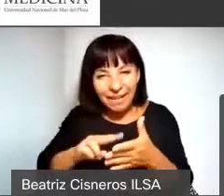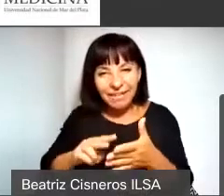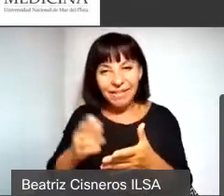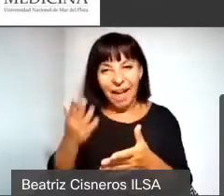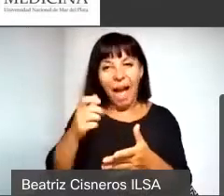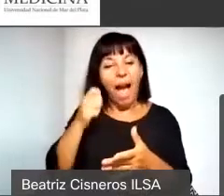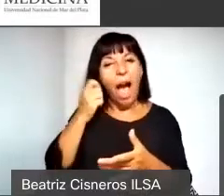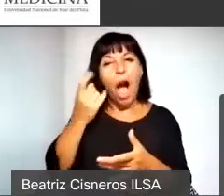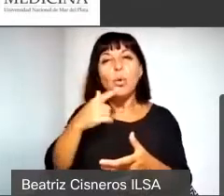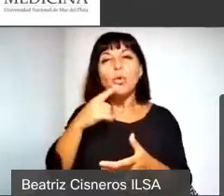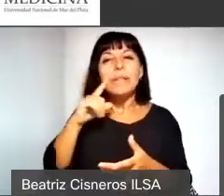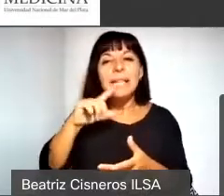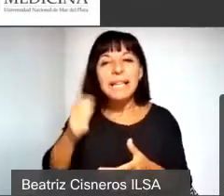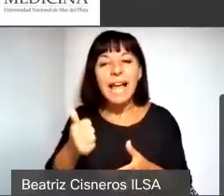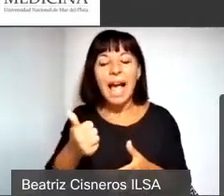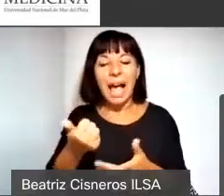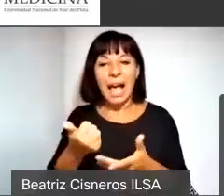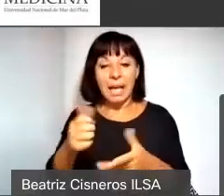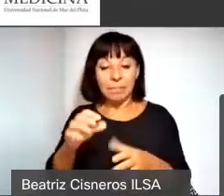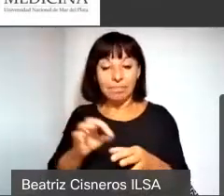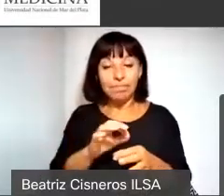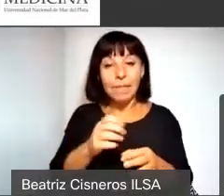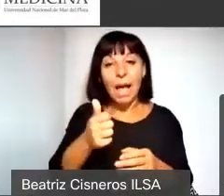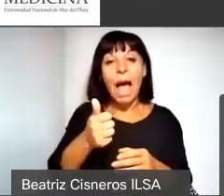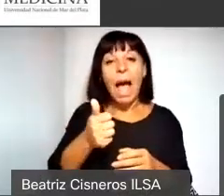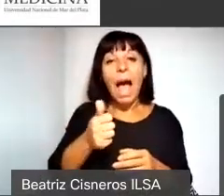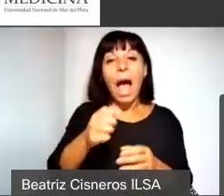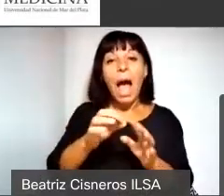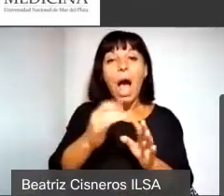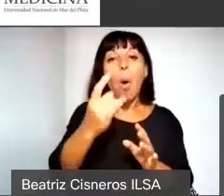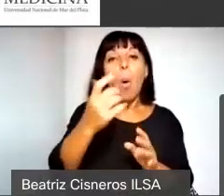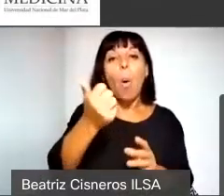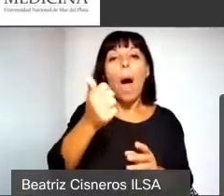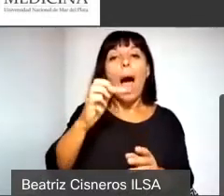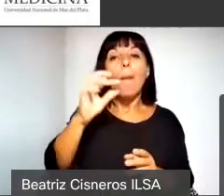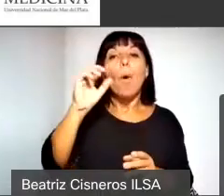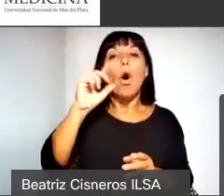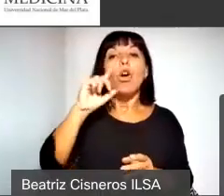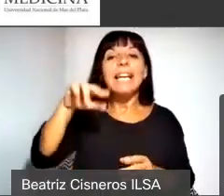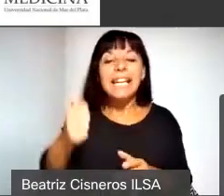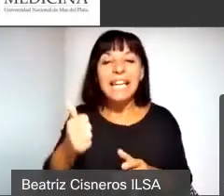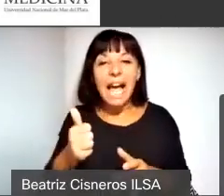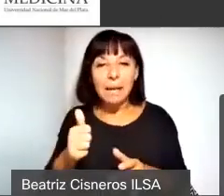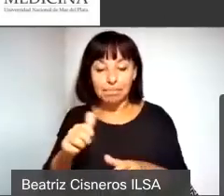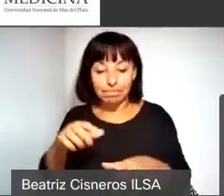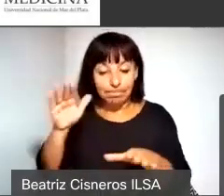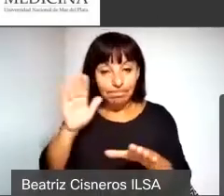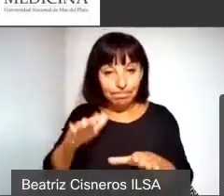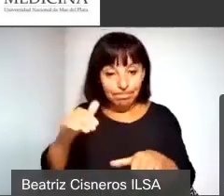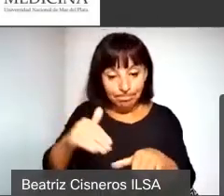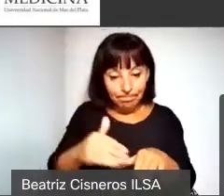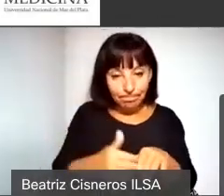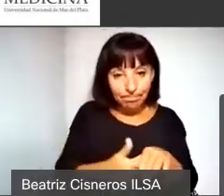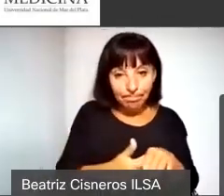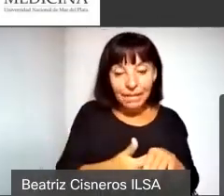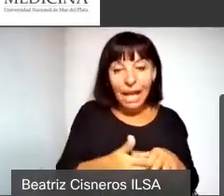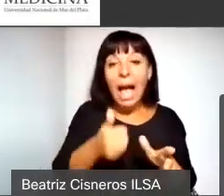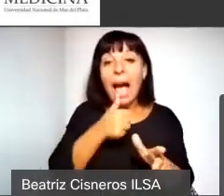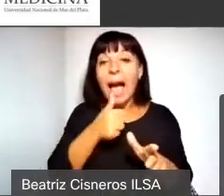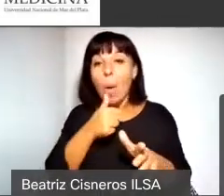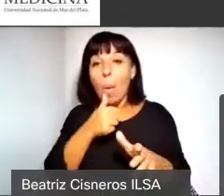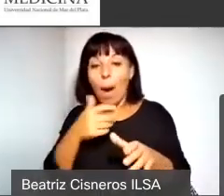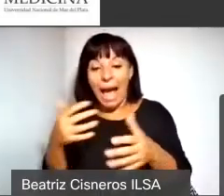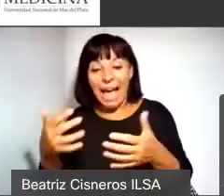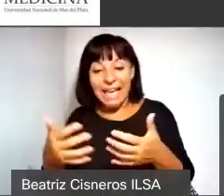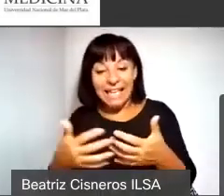la superficie de esas células, entonces quedan disponibles. Y el agua del medio externo puede ingresar dentro de esas